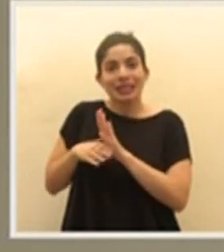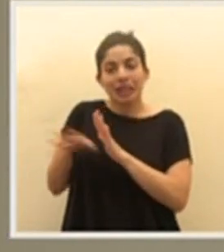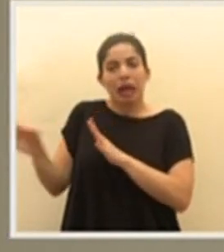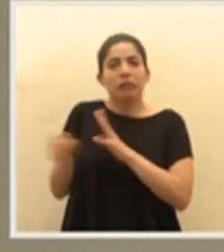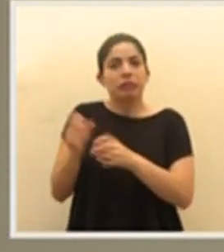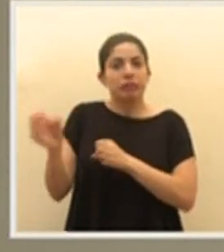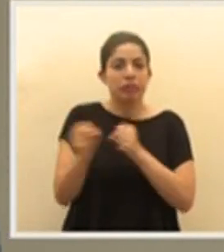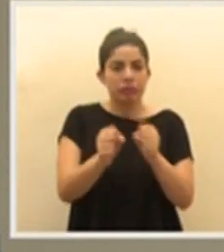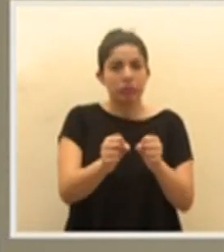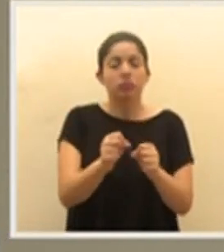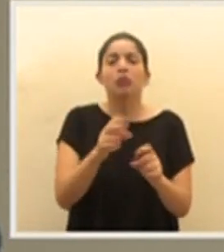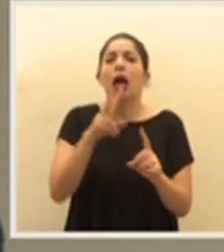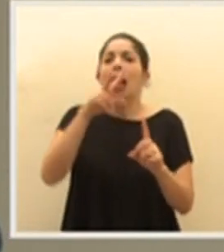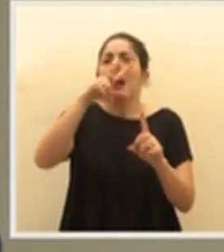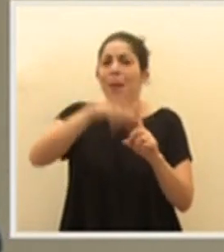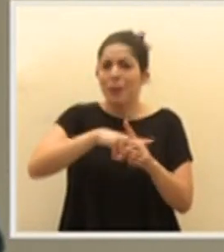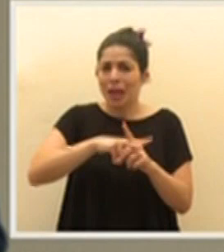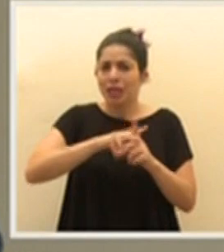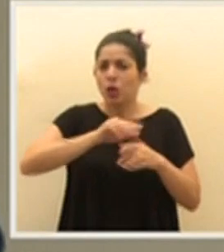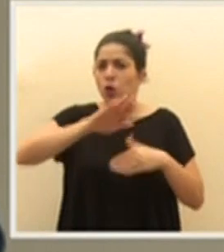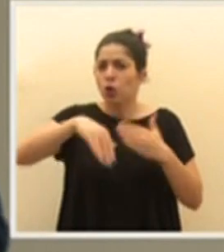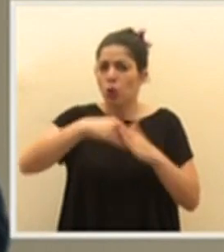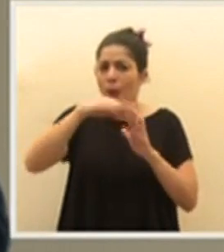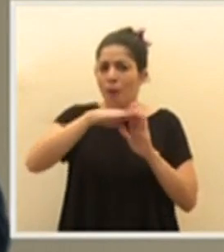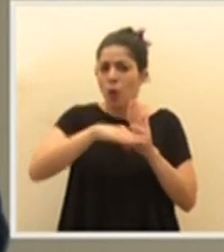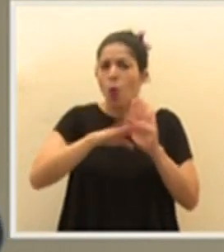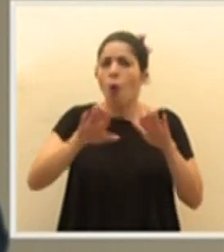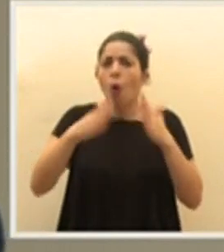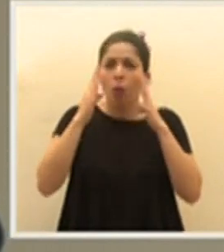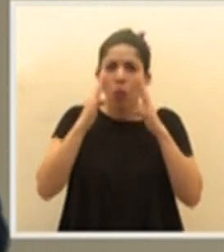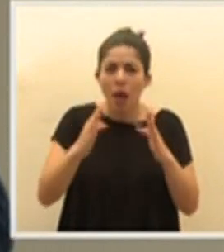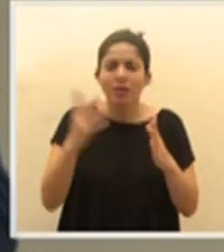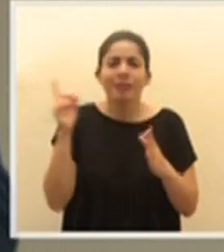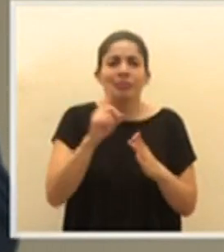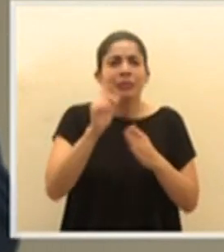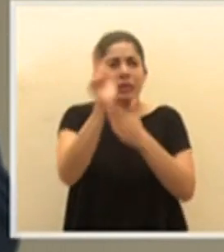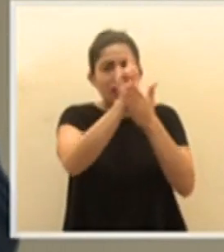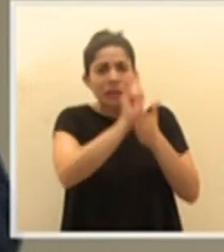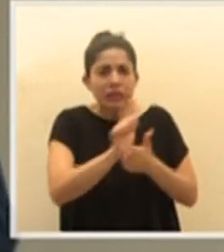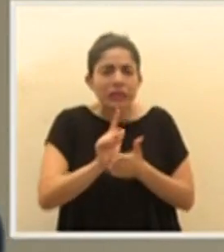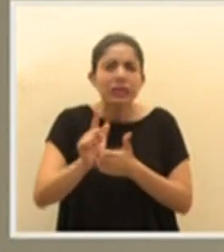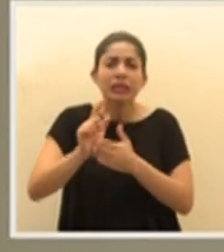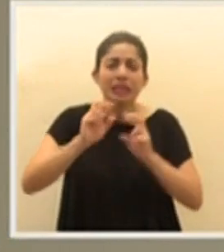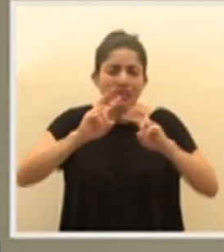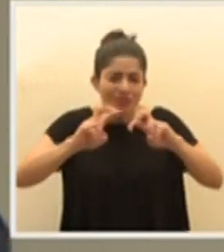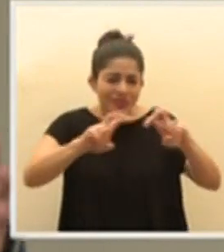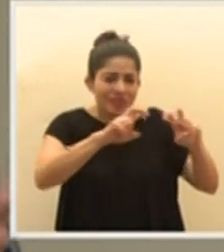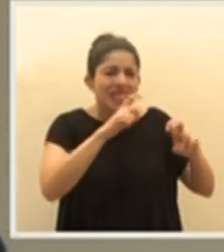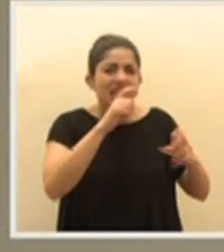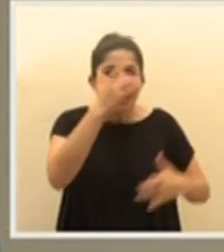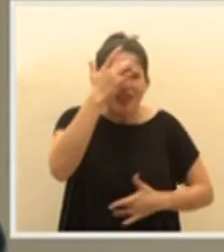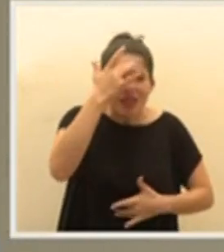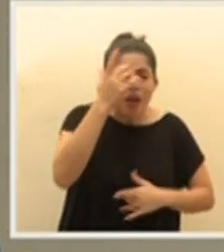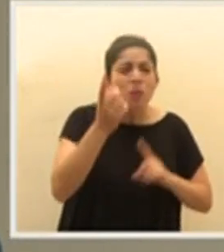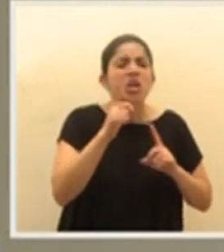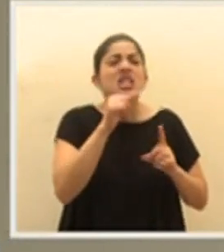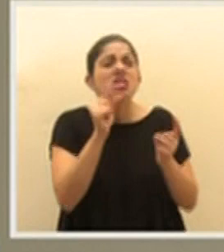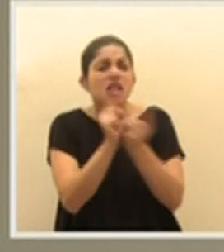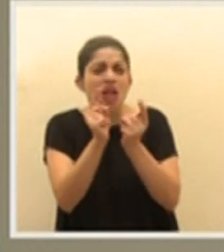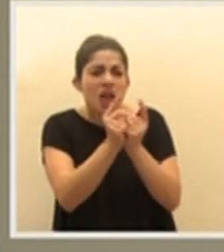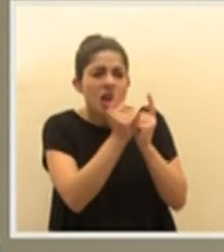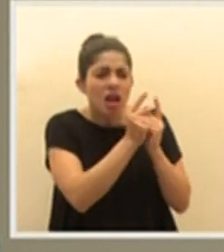los protocolos para la atención de estas situaciones que son de limpieza, que son de barridos epidemiológicos para ver cuáles son los